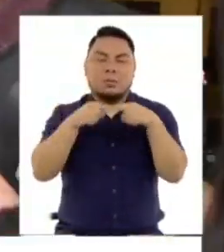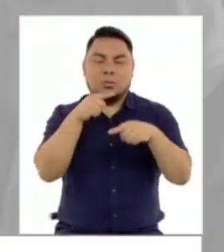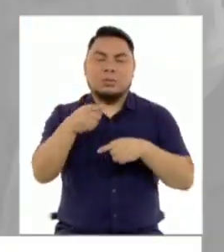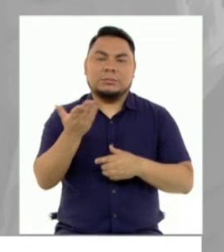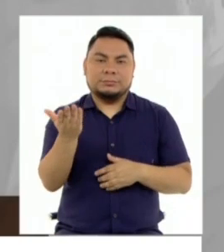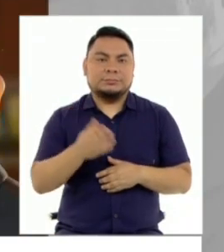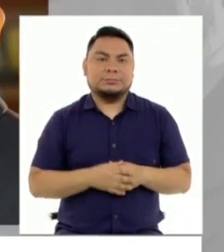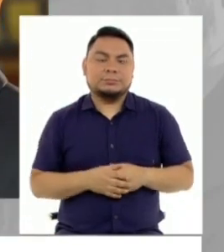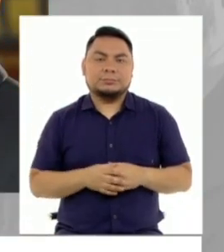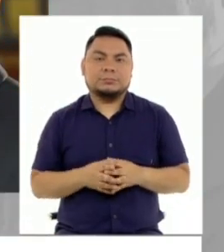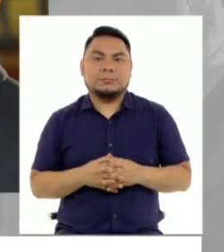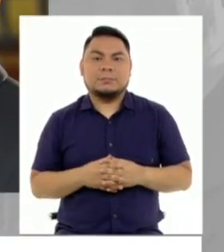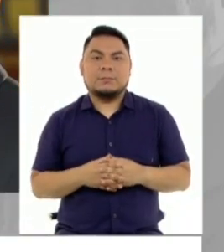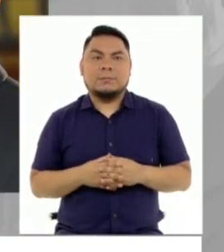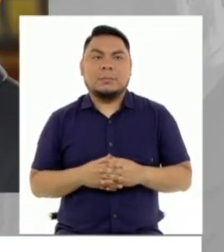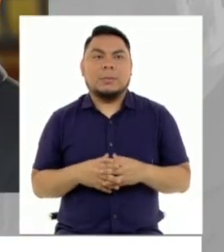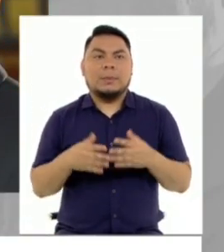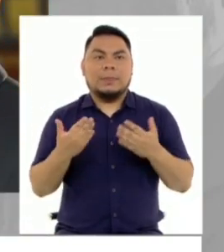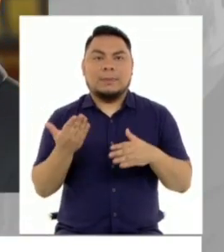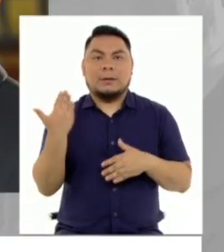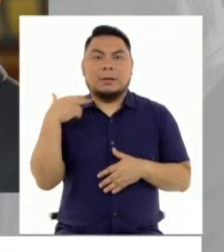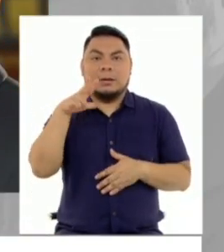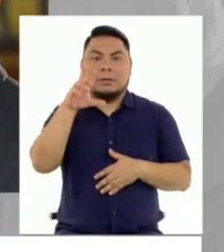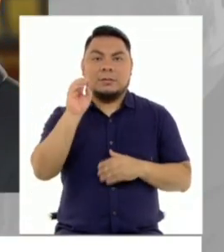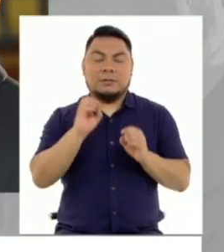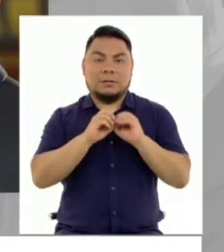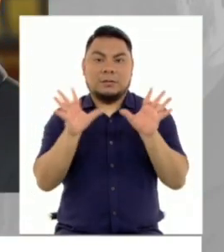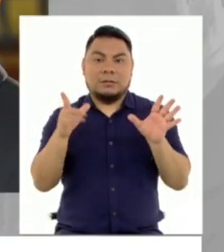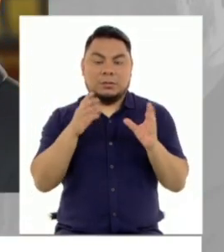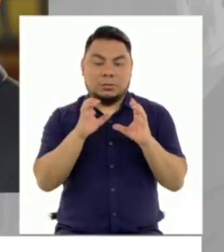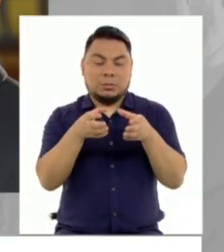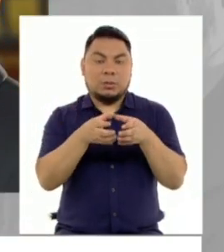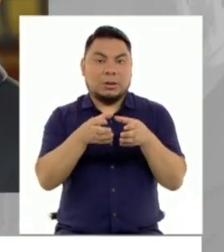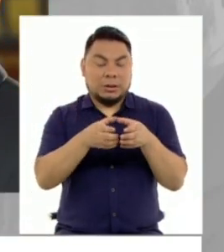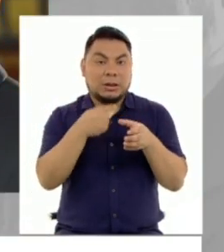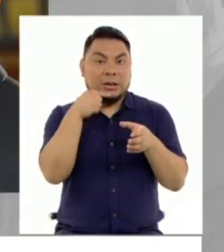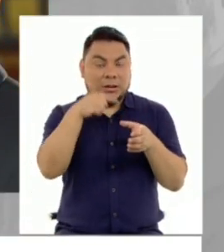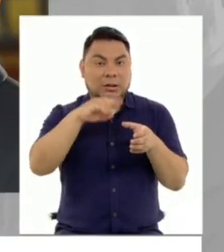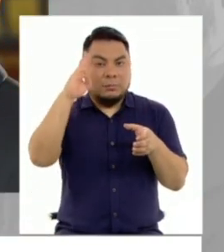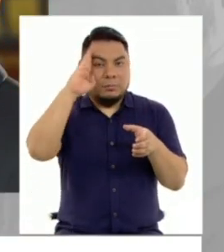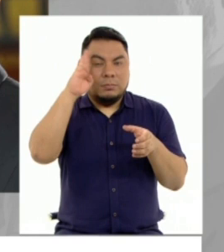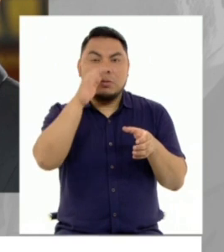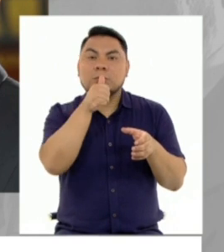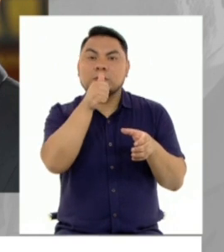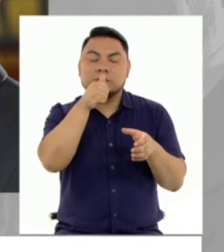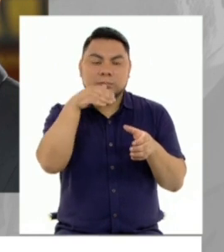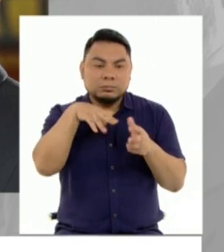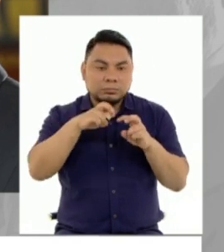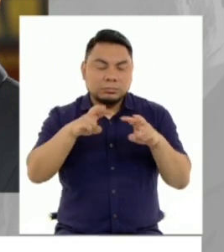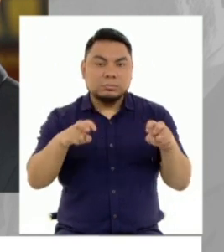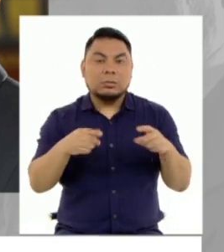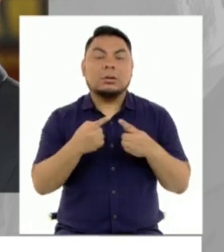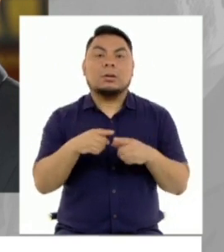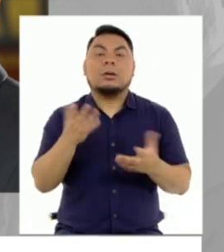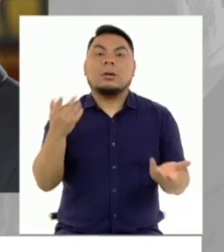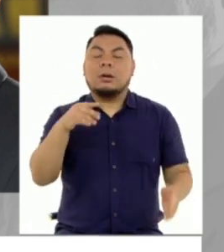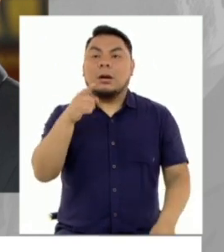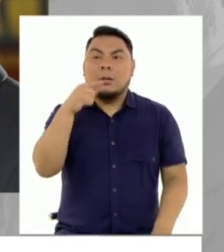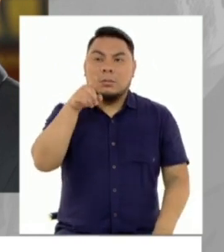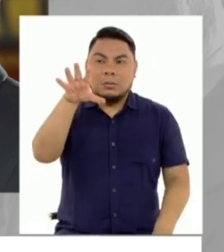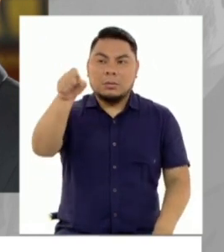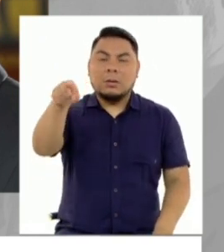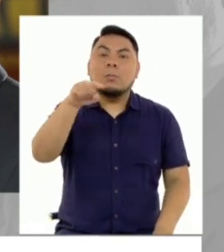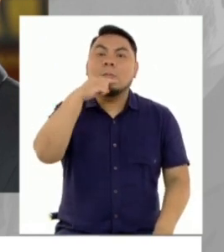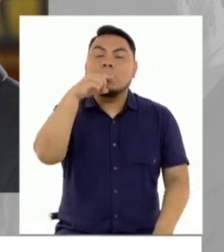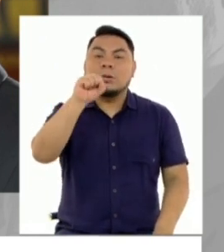exgobernador. Hace 30 días el equipo especial que se formó para este caso ubicó a la señorita Sheila